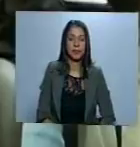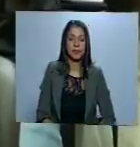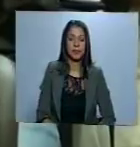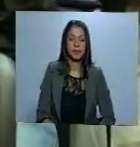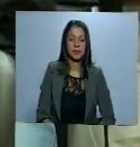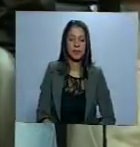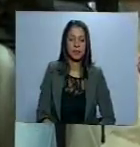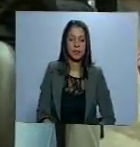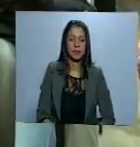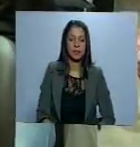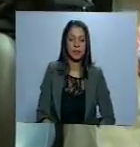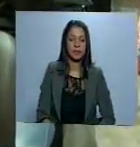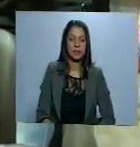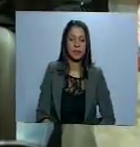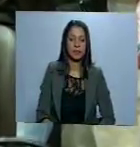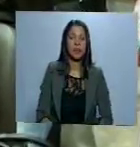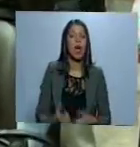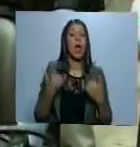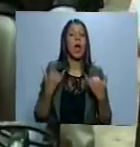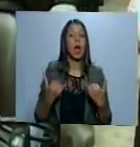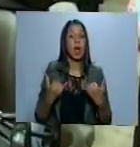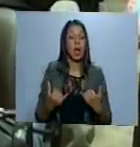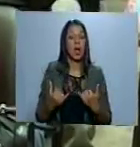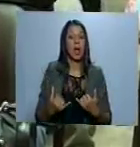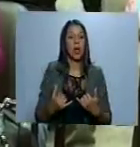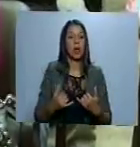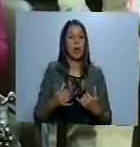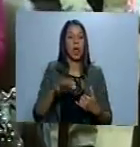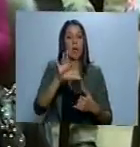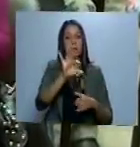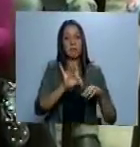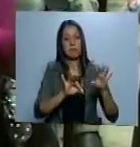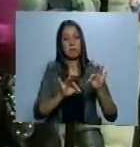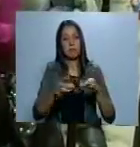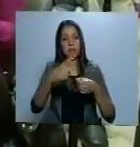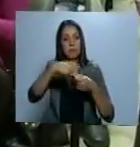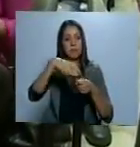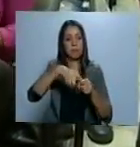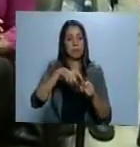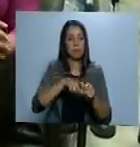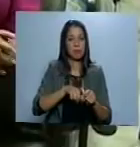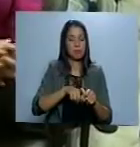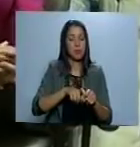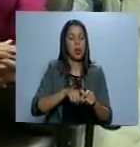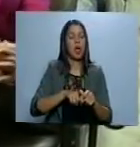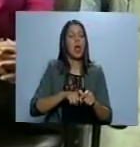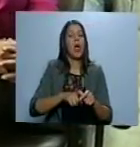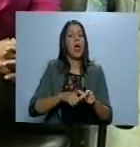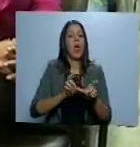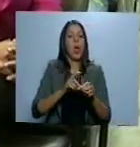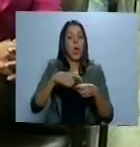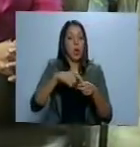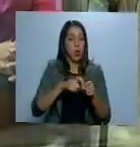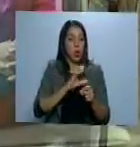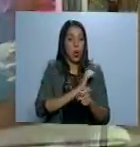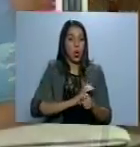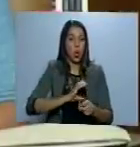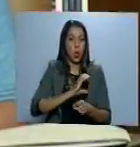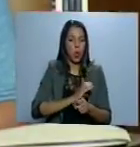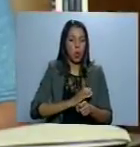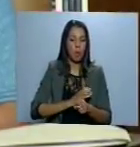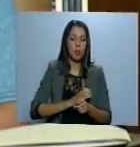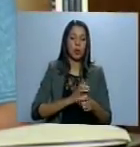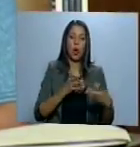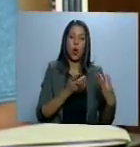Voy a designar una comisión de constituyentes para que despidan al gobernador Omar Prieto,